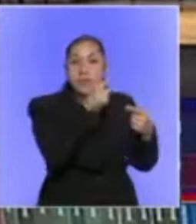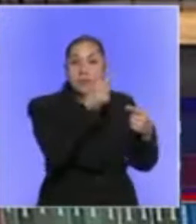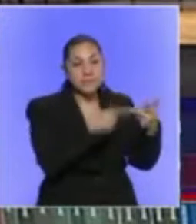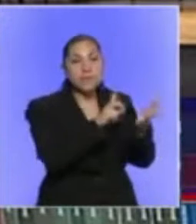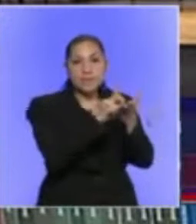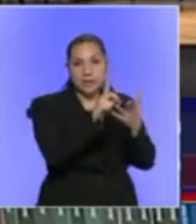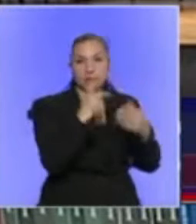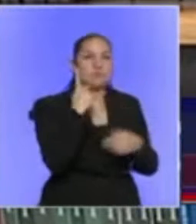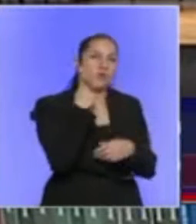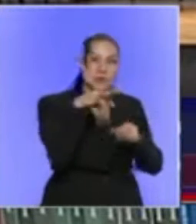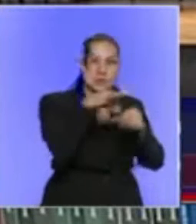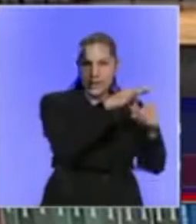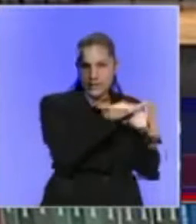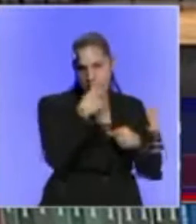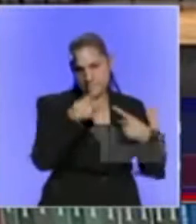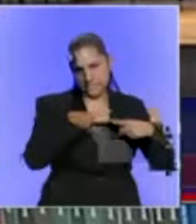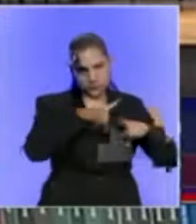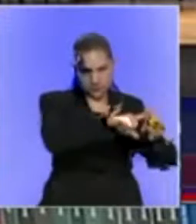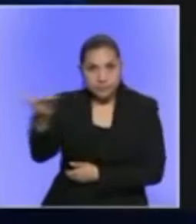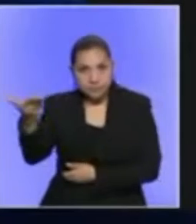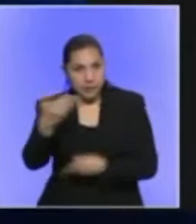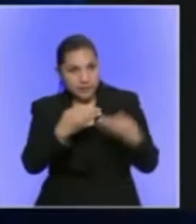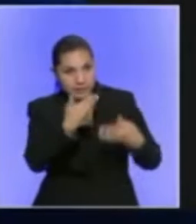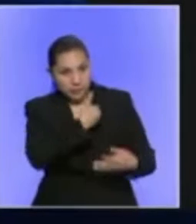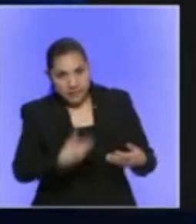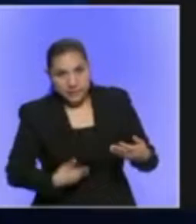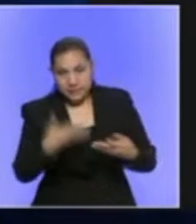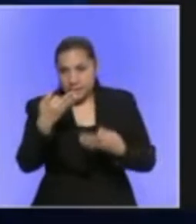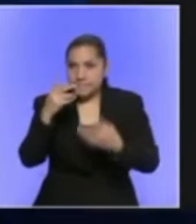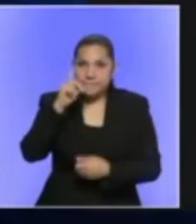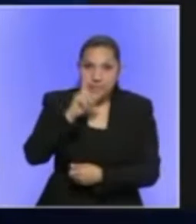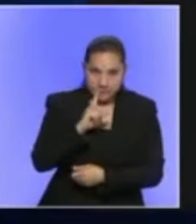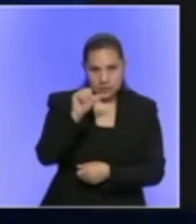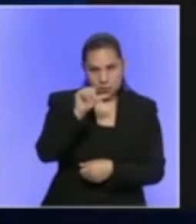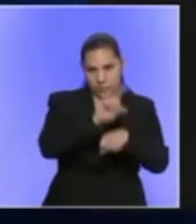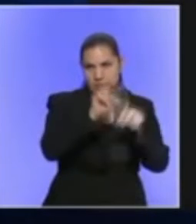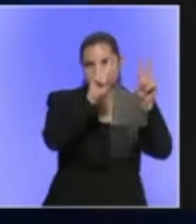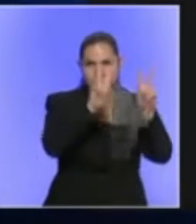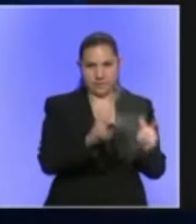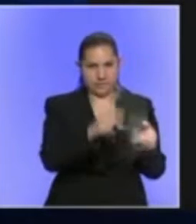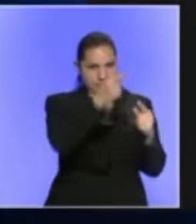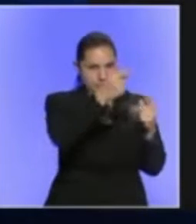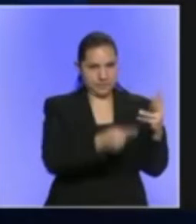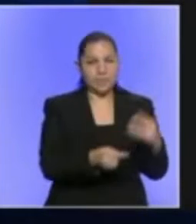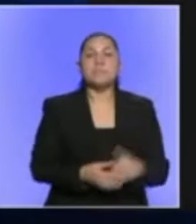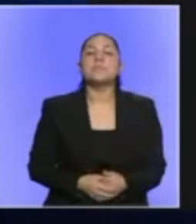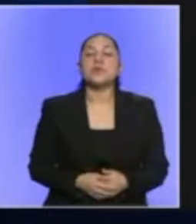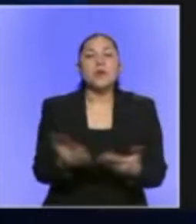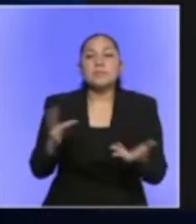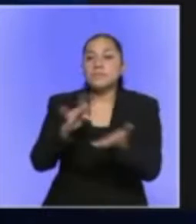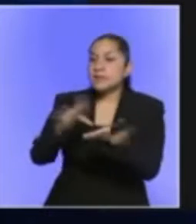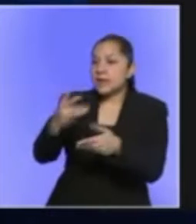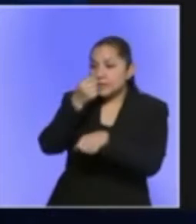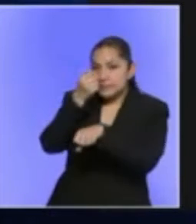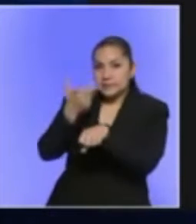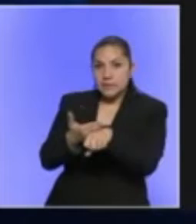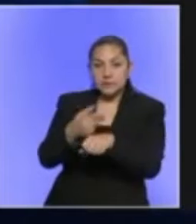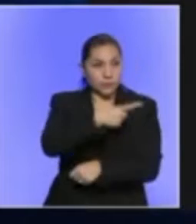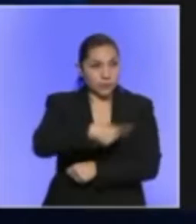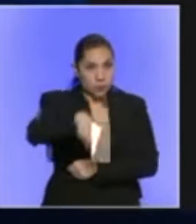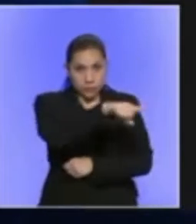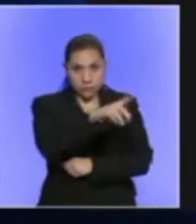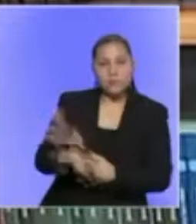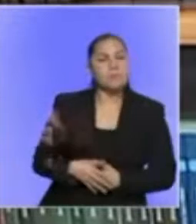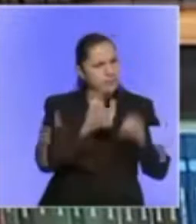2018 2024 además determinó la validez de que a partir de la emisión de la convocatoria y hasta la conclusión de la jornada